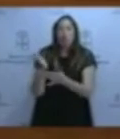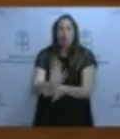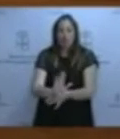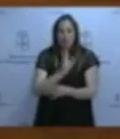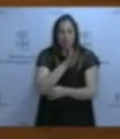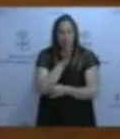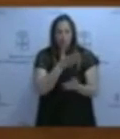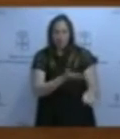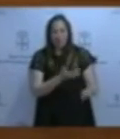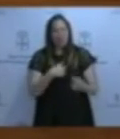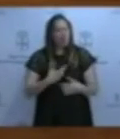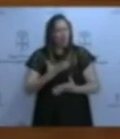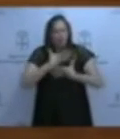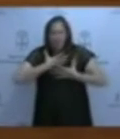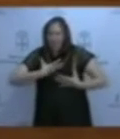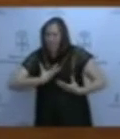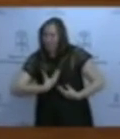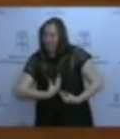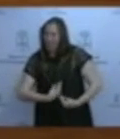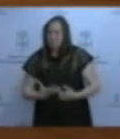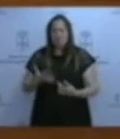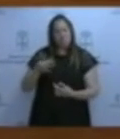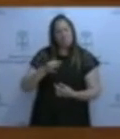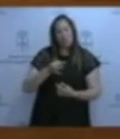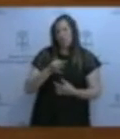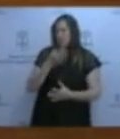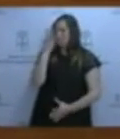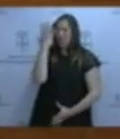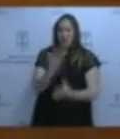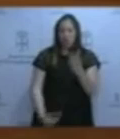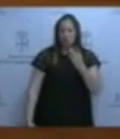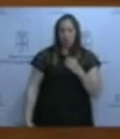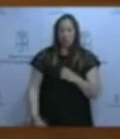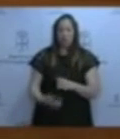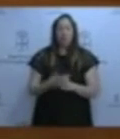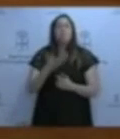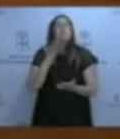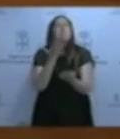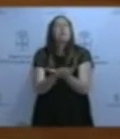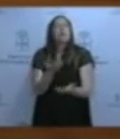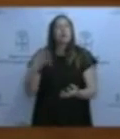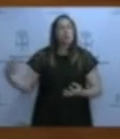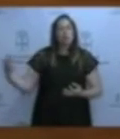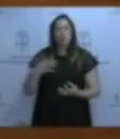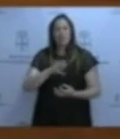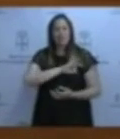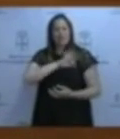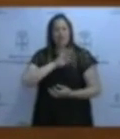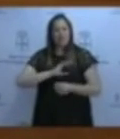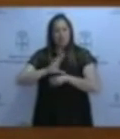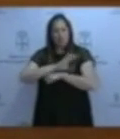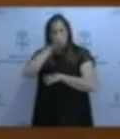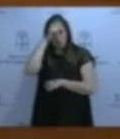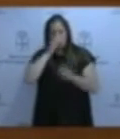es no solo decepcionante, es francamente erróneo. pedimos al señor consellero y al Gobierno del